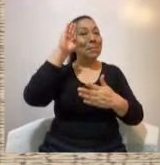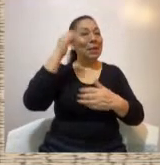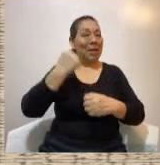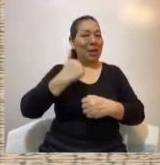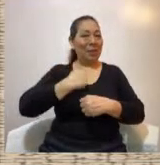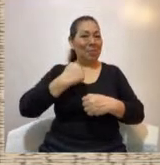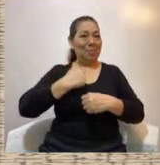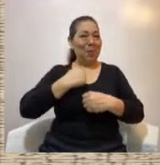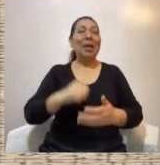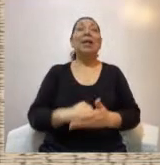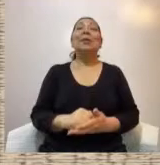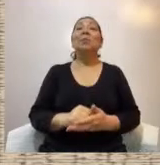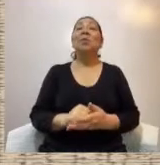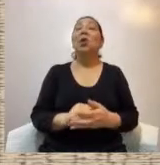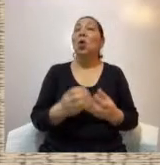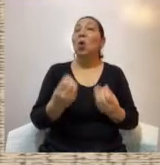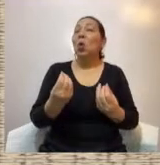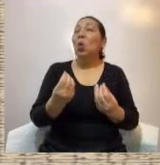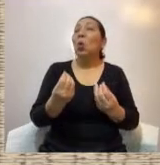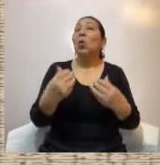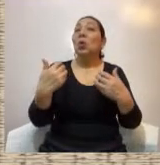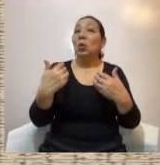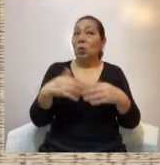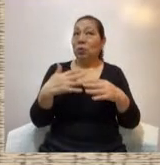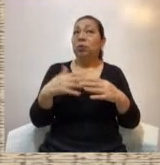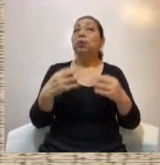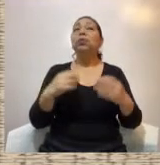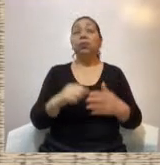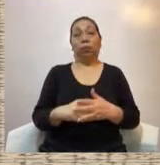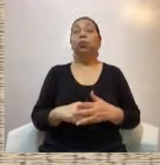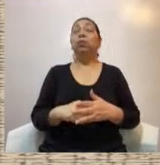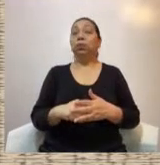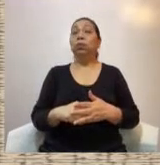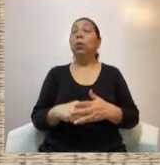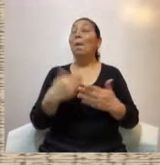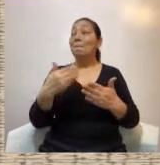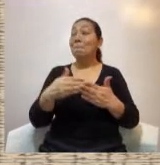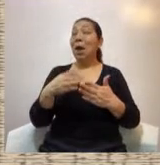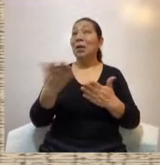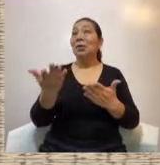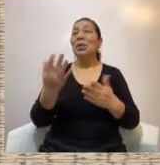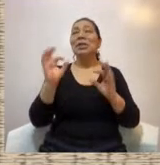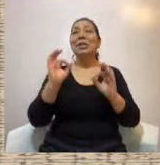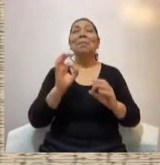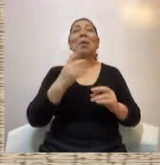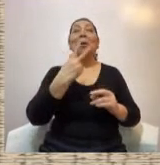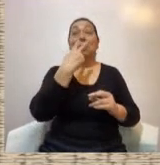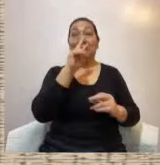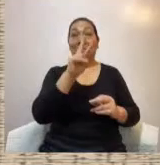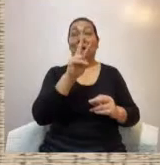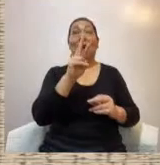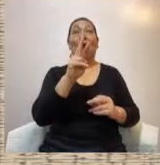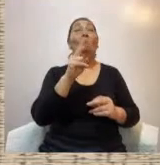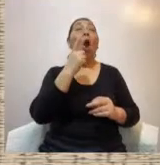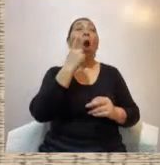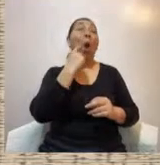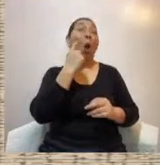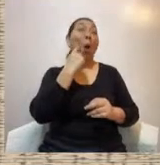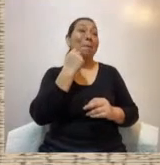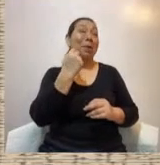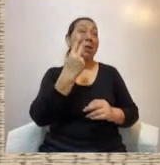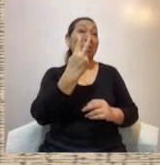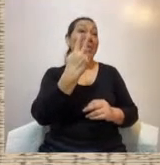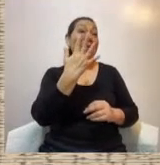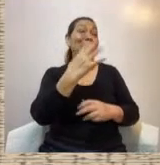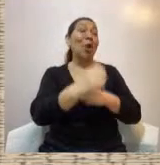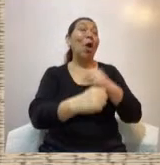formación de las Fuerzas Armadas, un ámbito definitivamente masculinizado. Y en ese sentido,